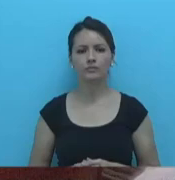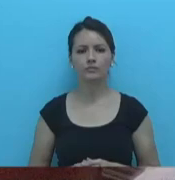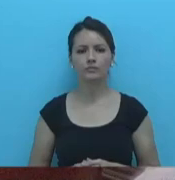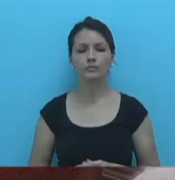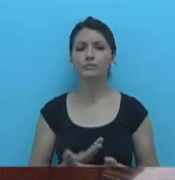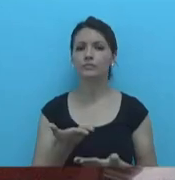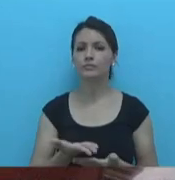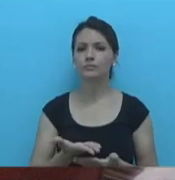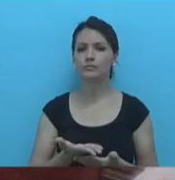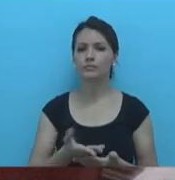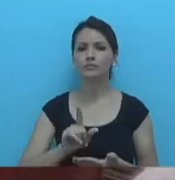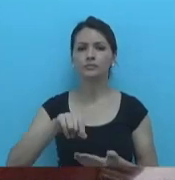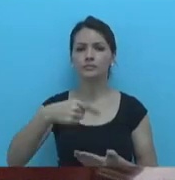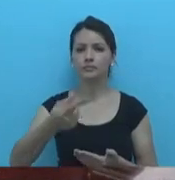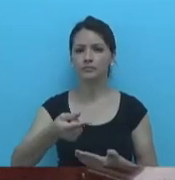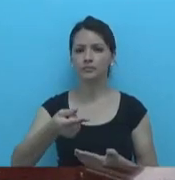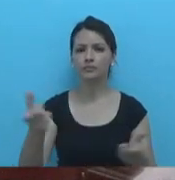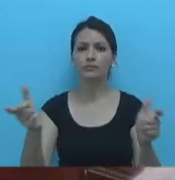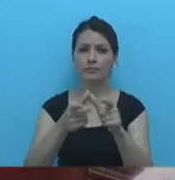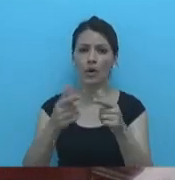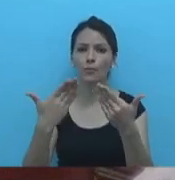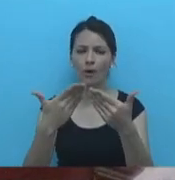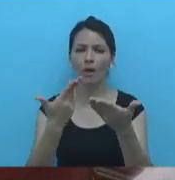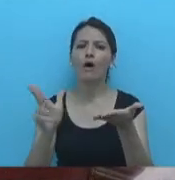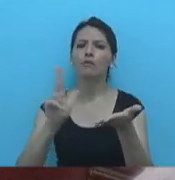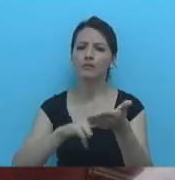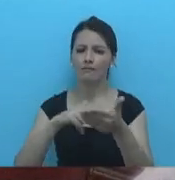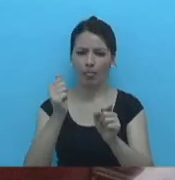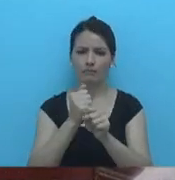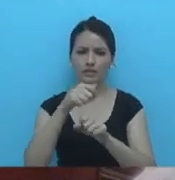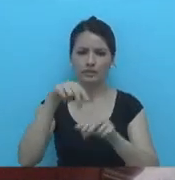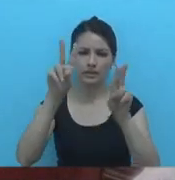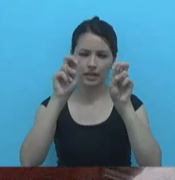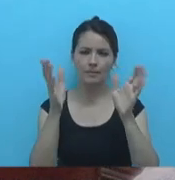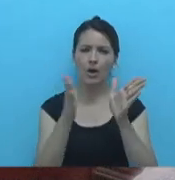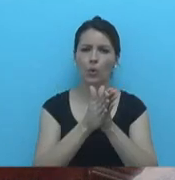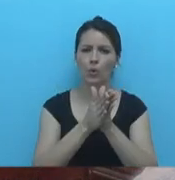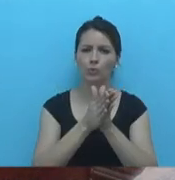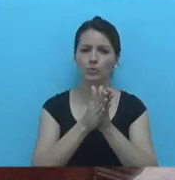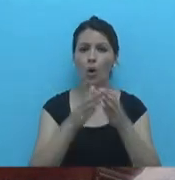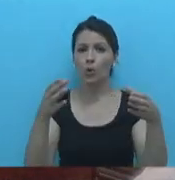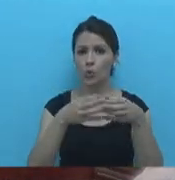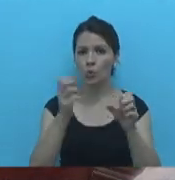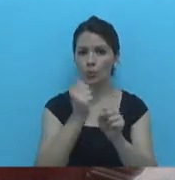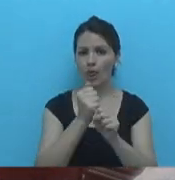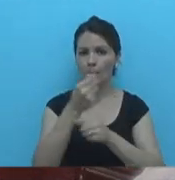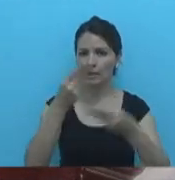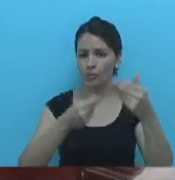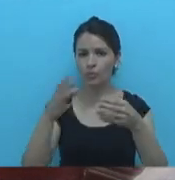para solicitar preferencia para una sesión y sesión conjunta de las comisiones de presupuesto